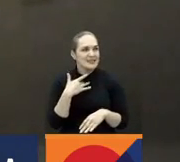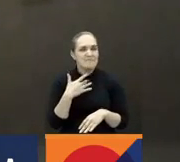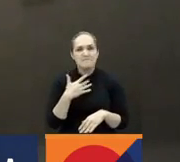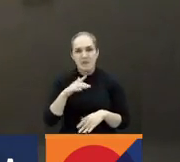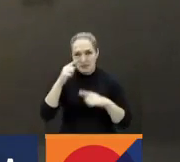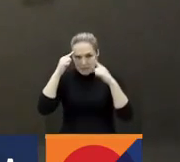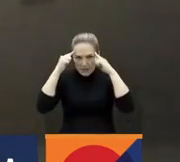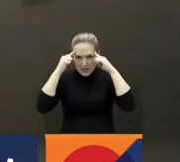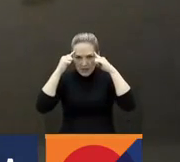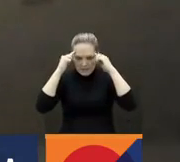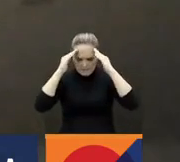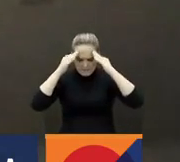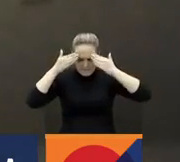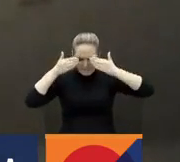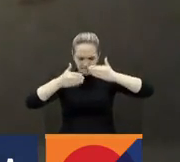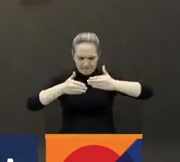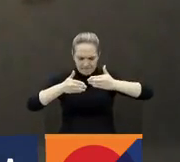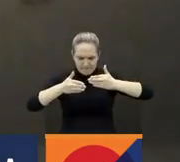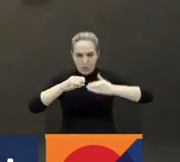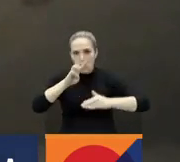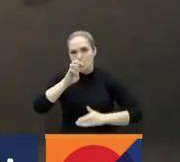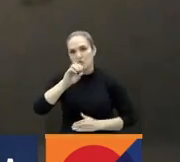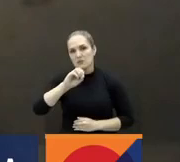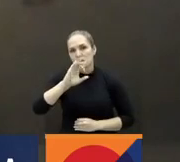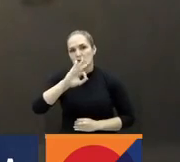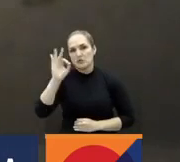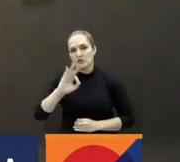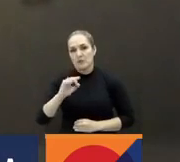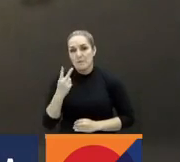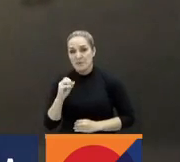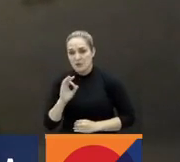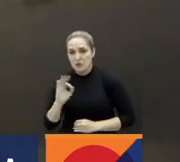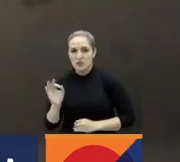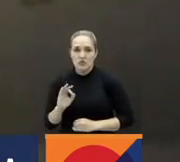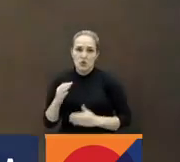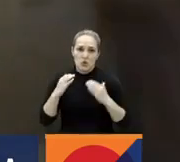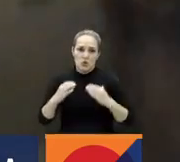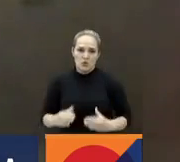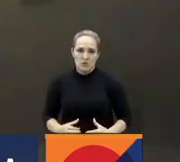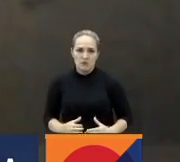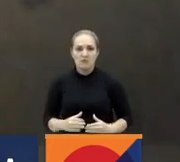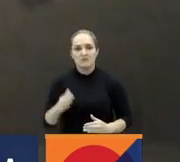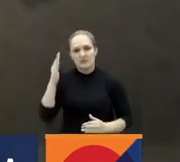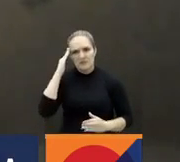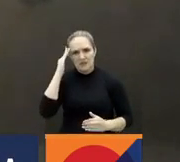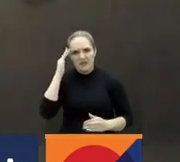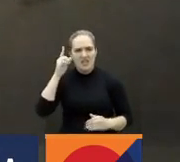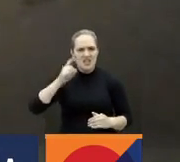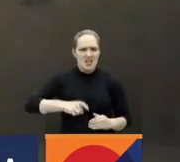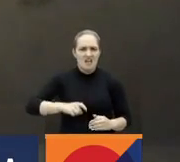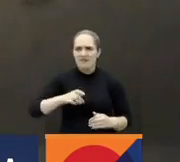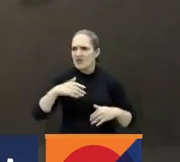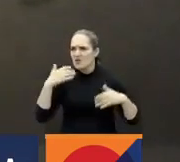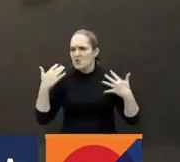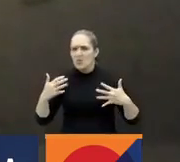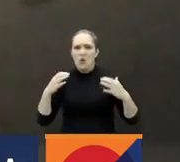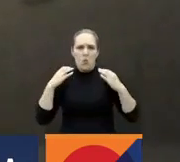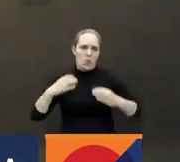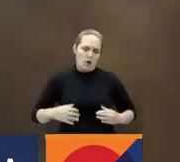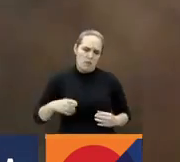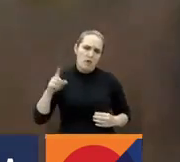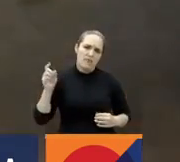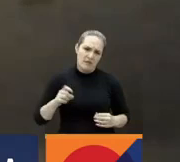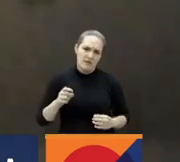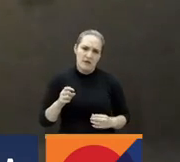80% mental y 20% físico. Esto no es para alguien que sea, o sea, obviamente si alguien es un súper atleta de estado físico, así